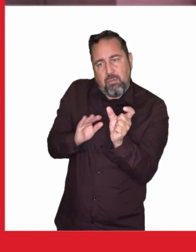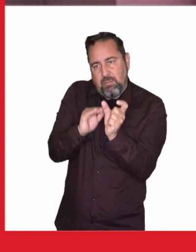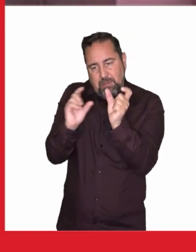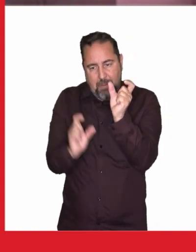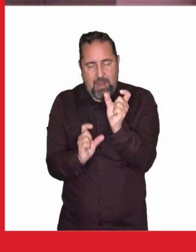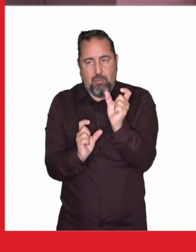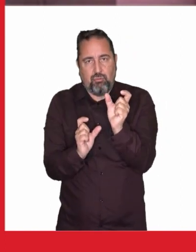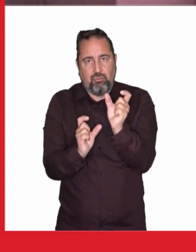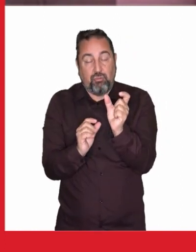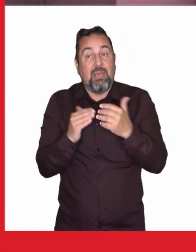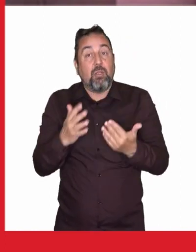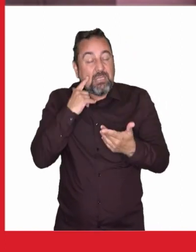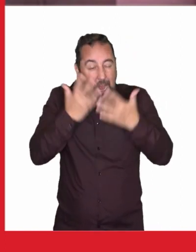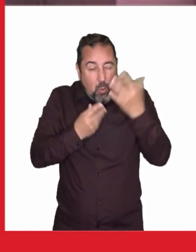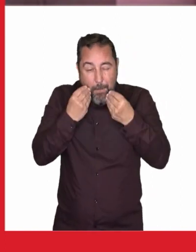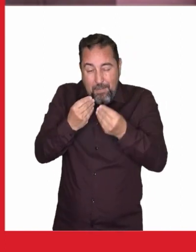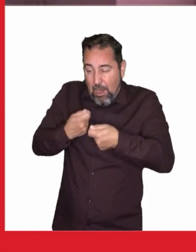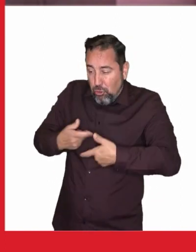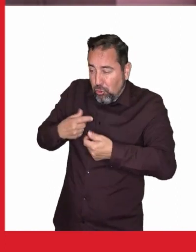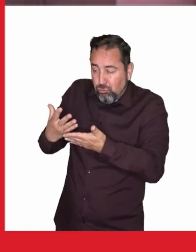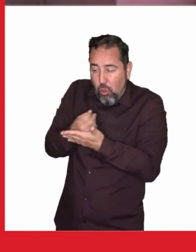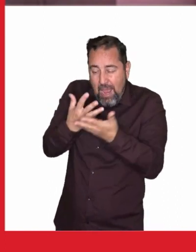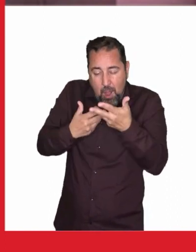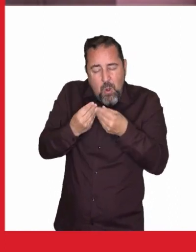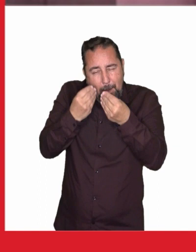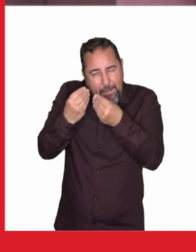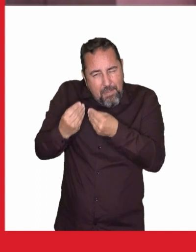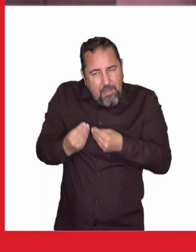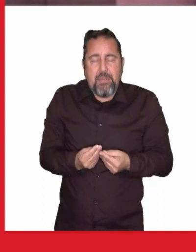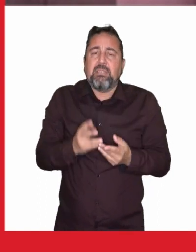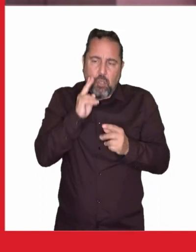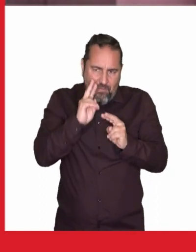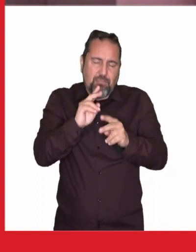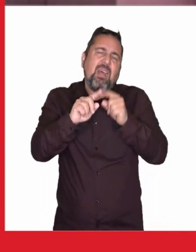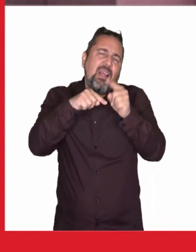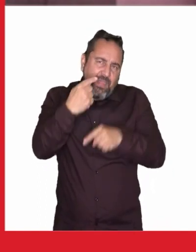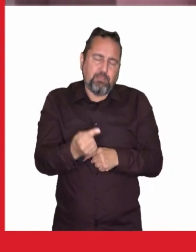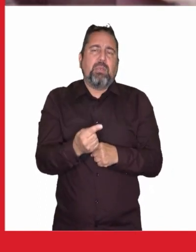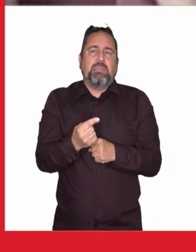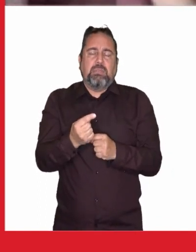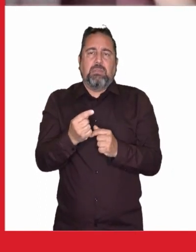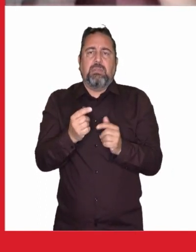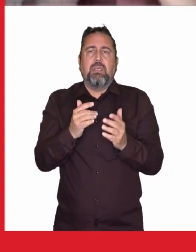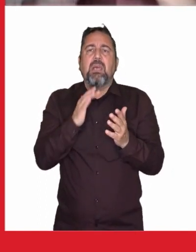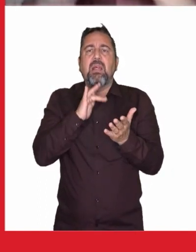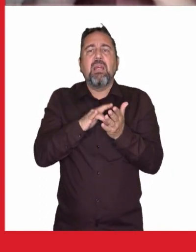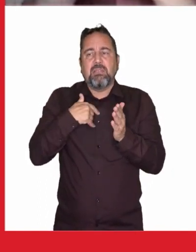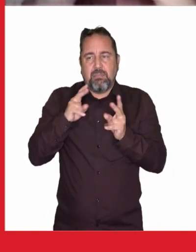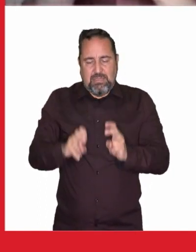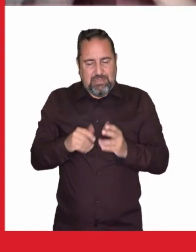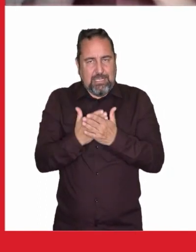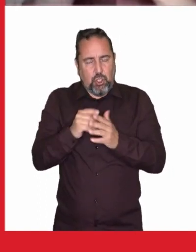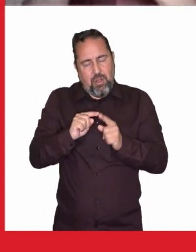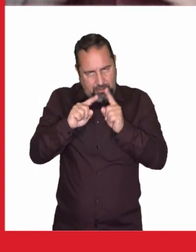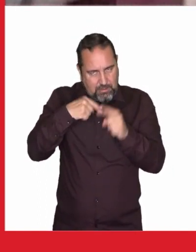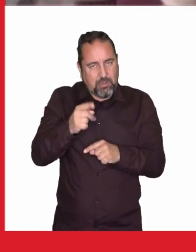y distribución, lo cual implica que es súper importante calcular muy bien todos los costes. ¿Vale? Esto lo vamos a ver, como os digo,